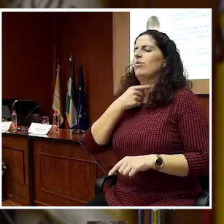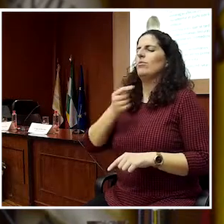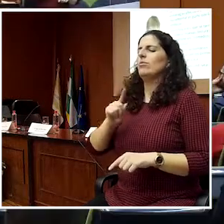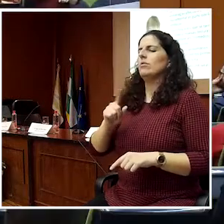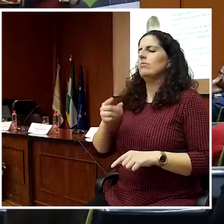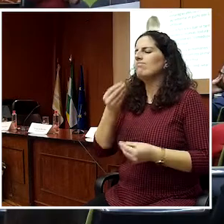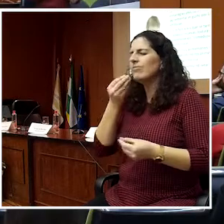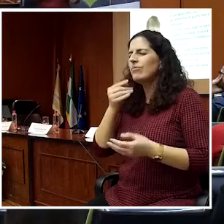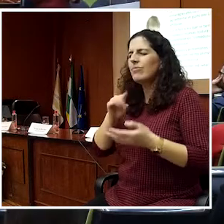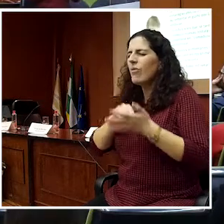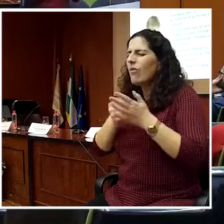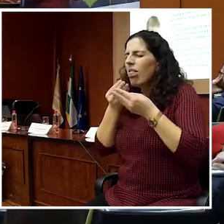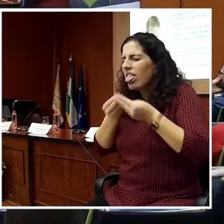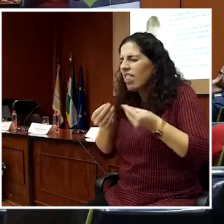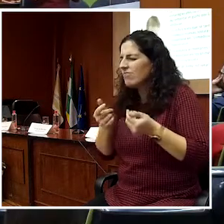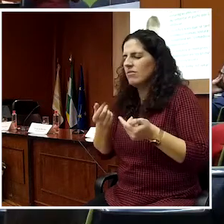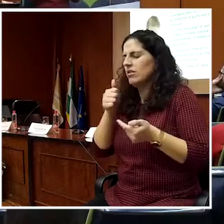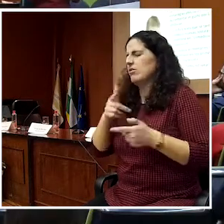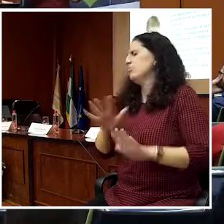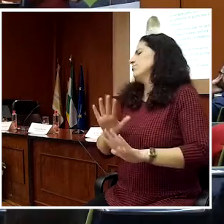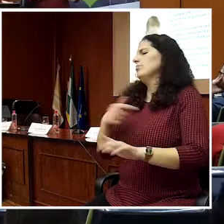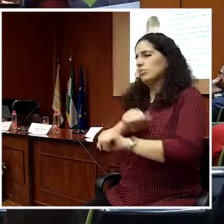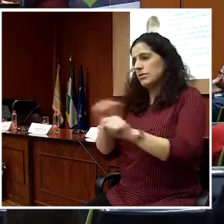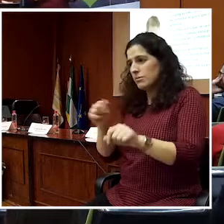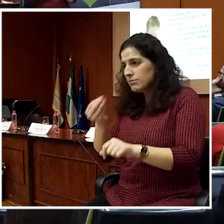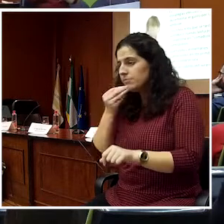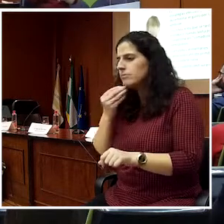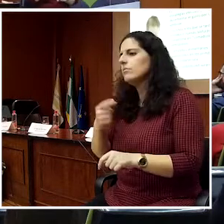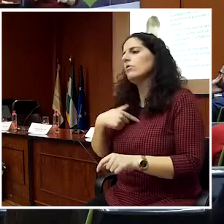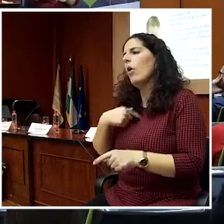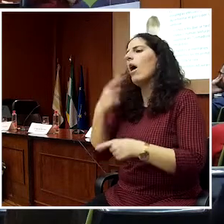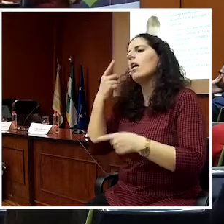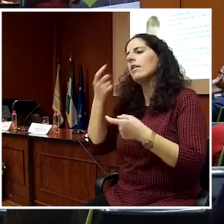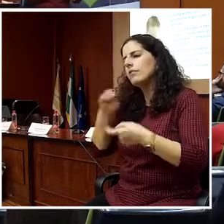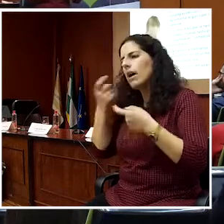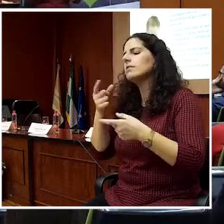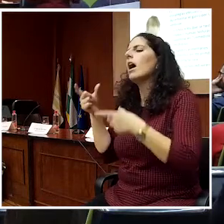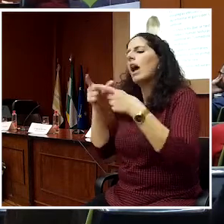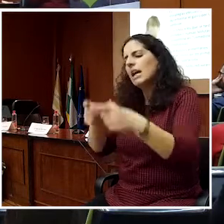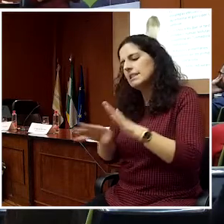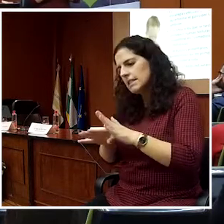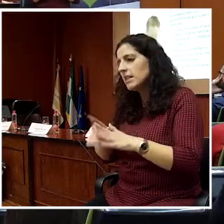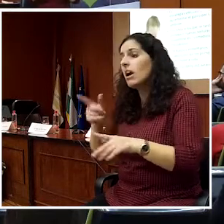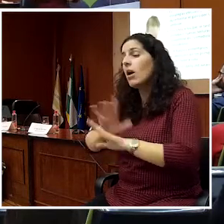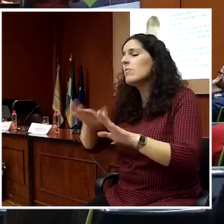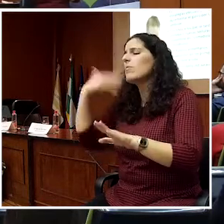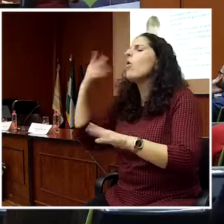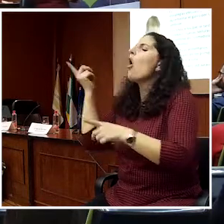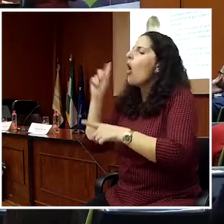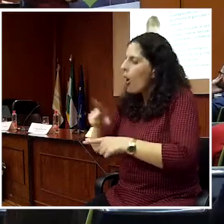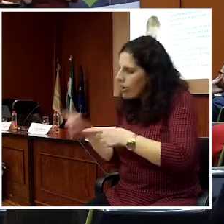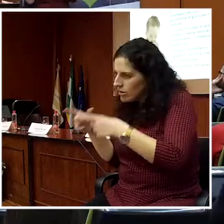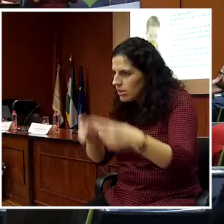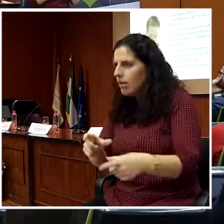algunas texturas que no les gustan nada, y tenemos también que hacer esa exposición repetida y entender